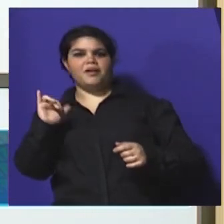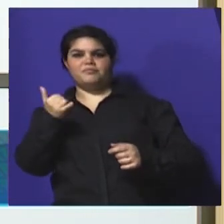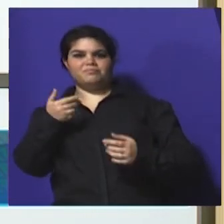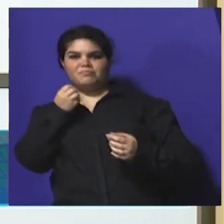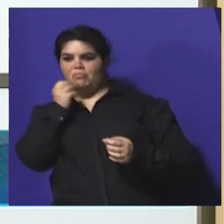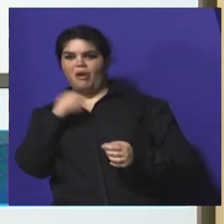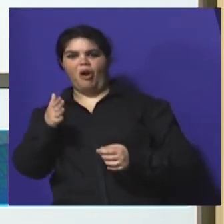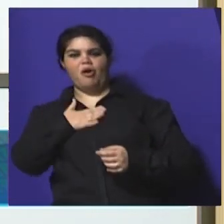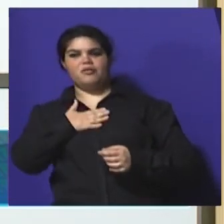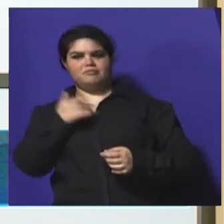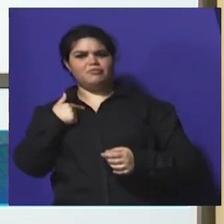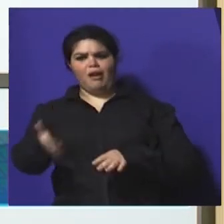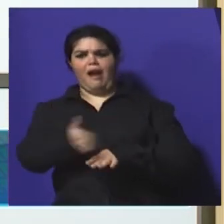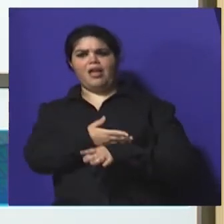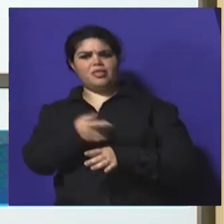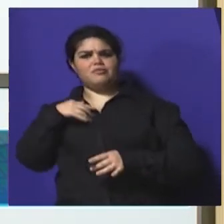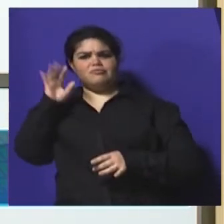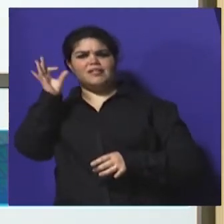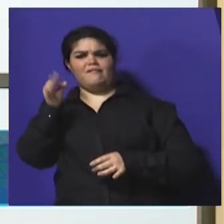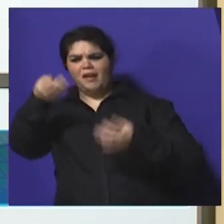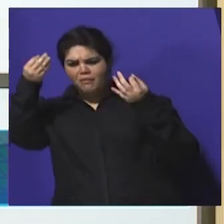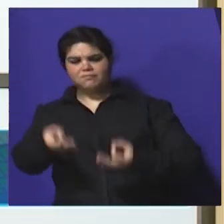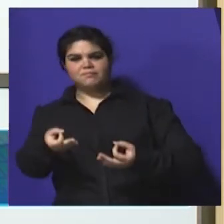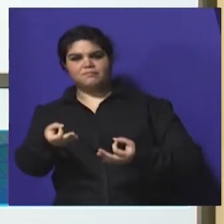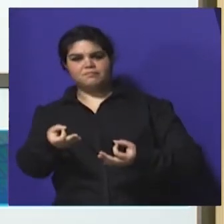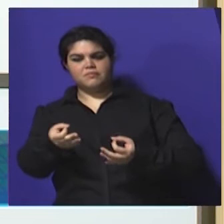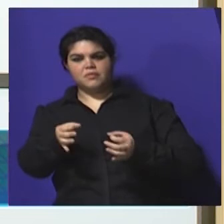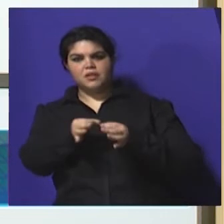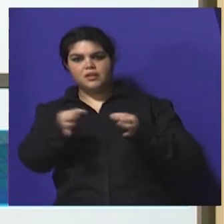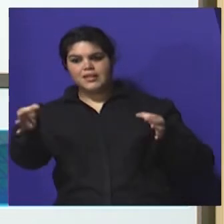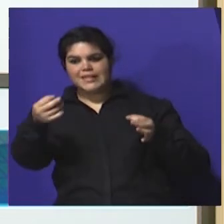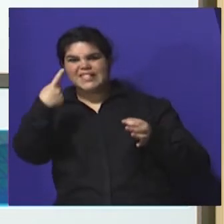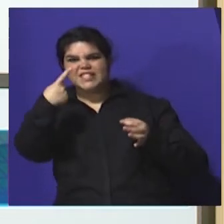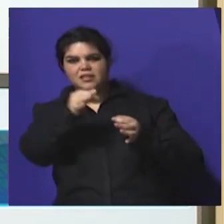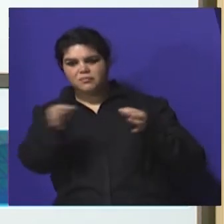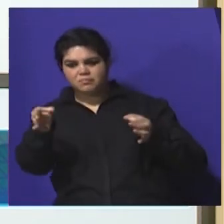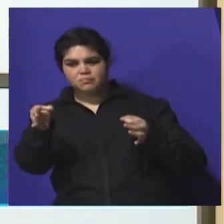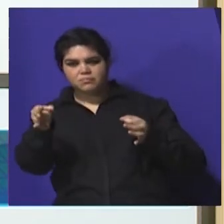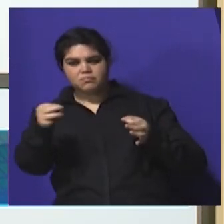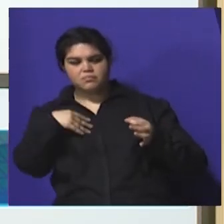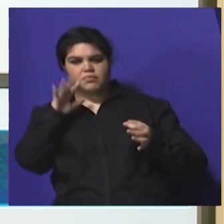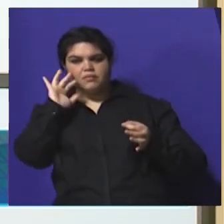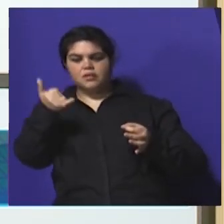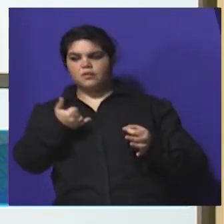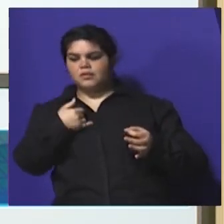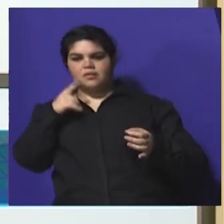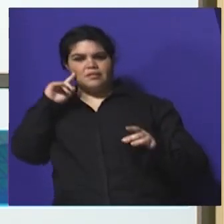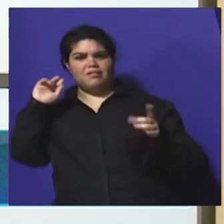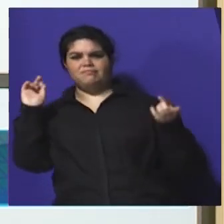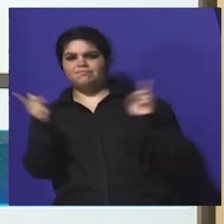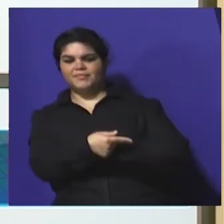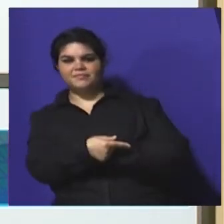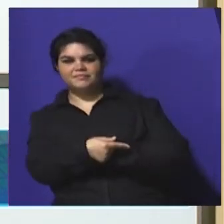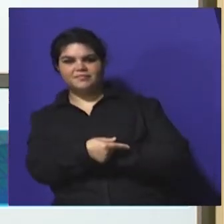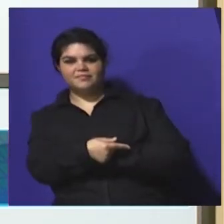largar dije mayer muy bien a los 100 metros vi que la realidad fue otra y